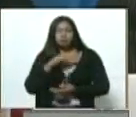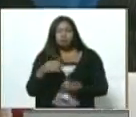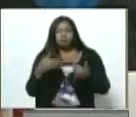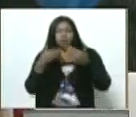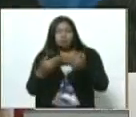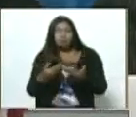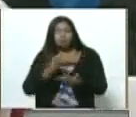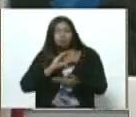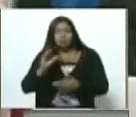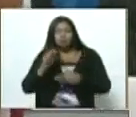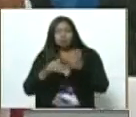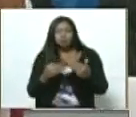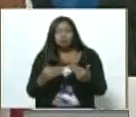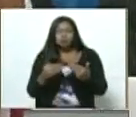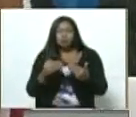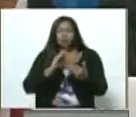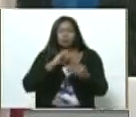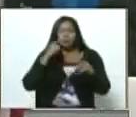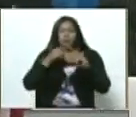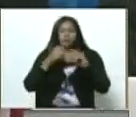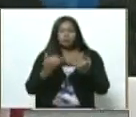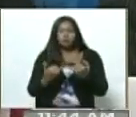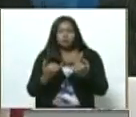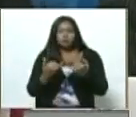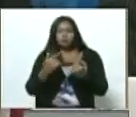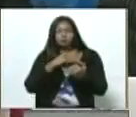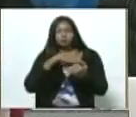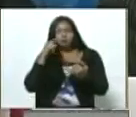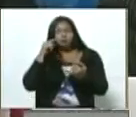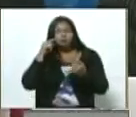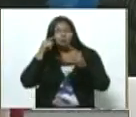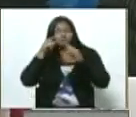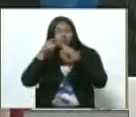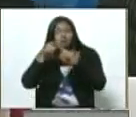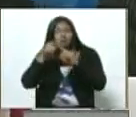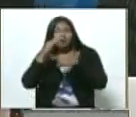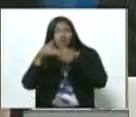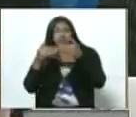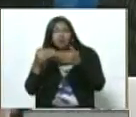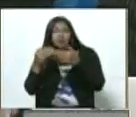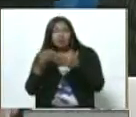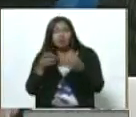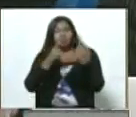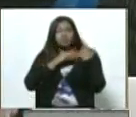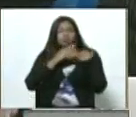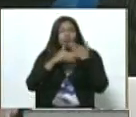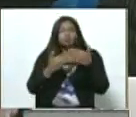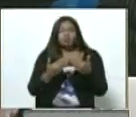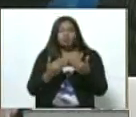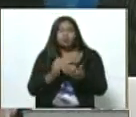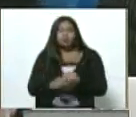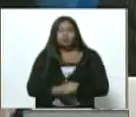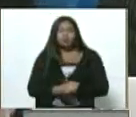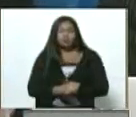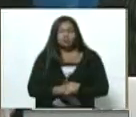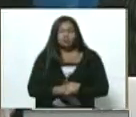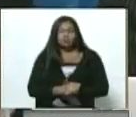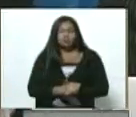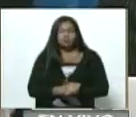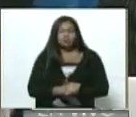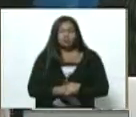al país un objeto y un objetivo de representación y de